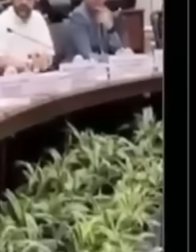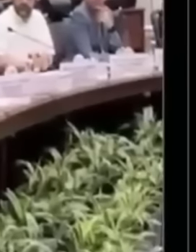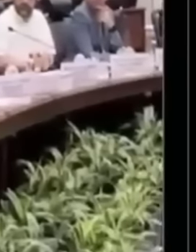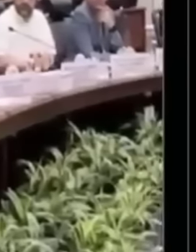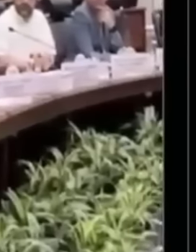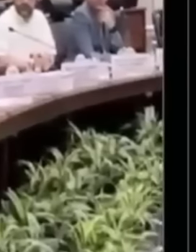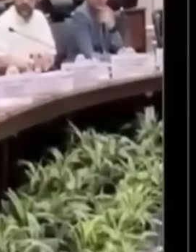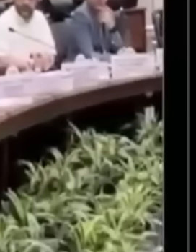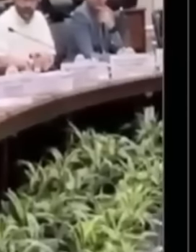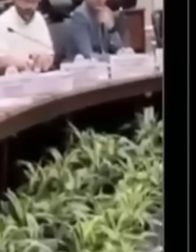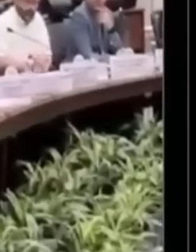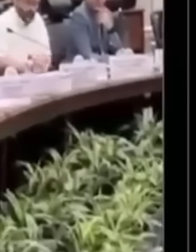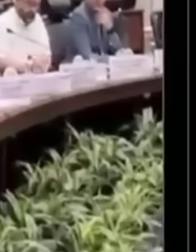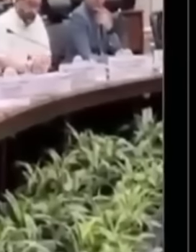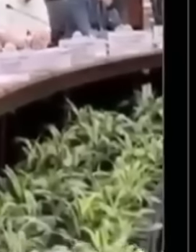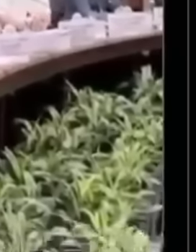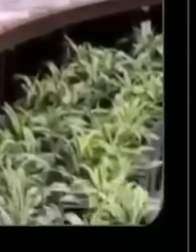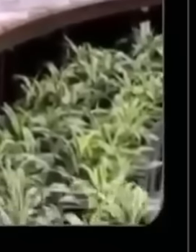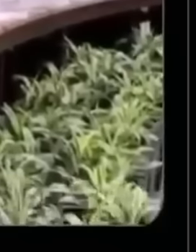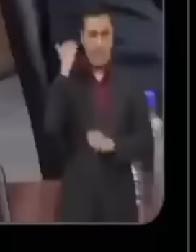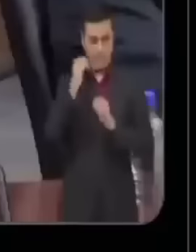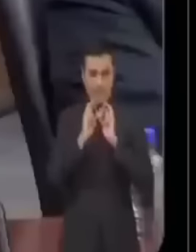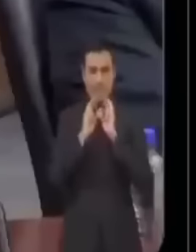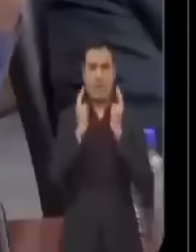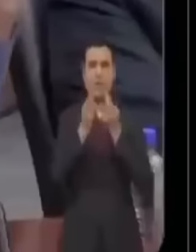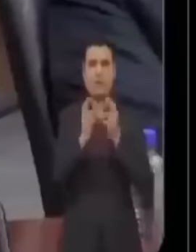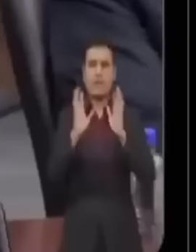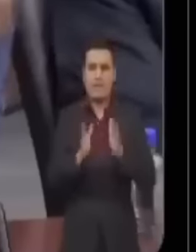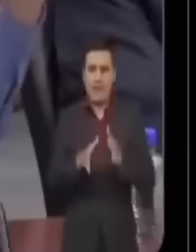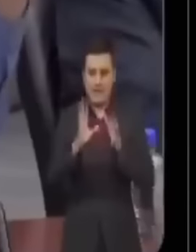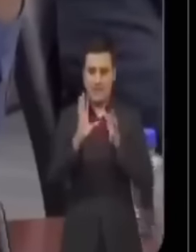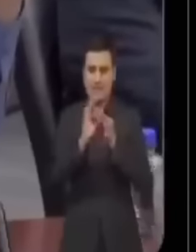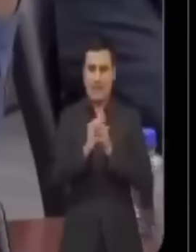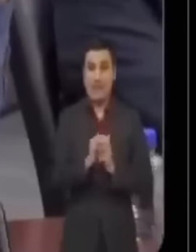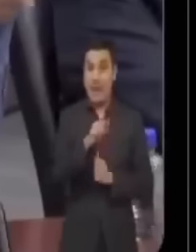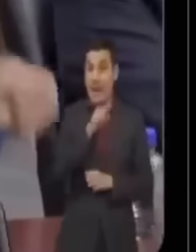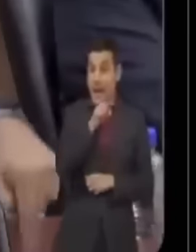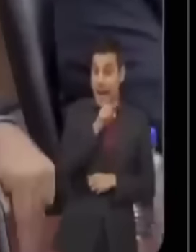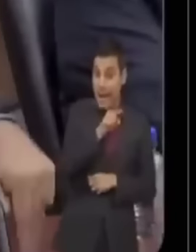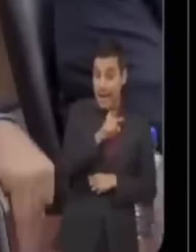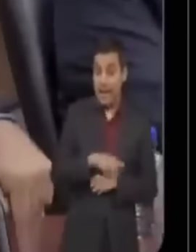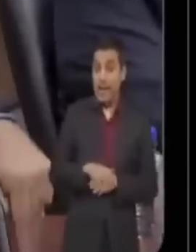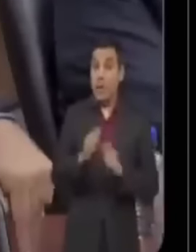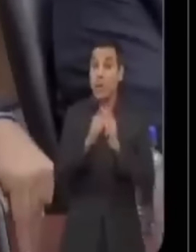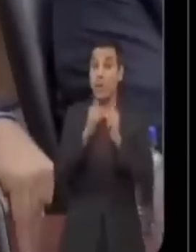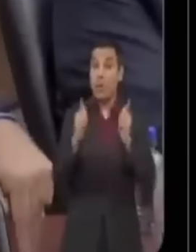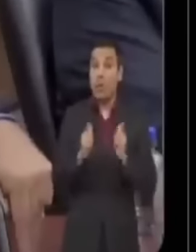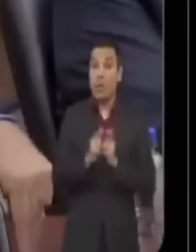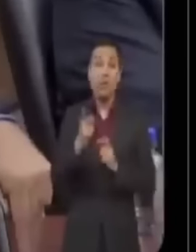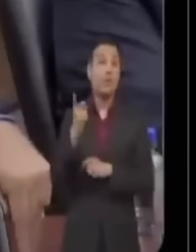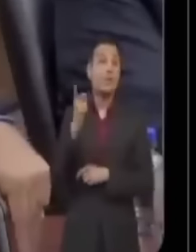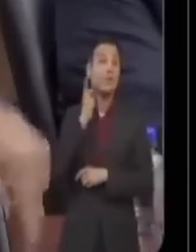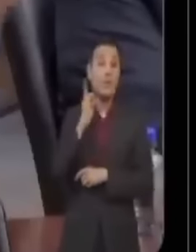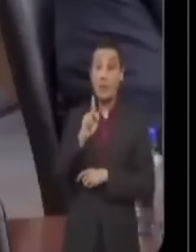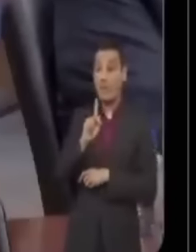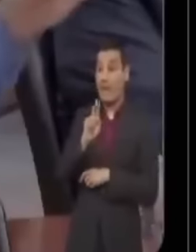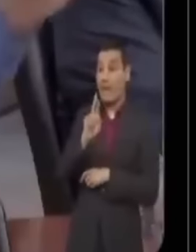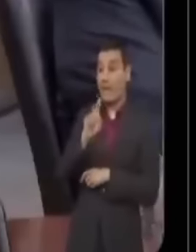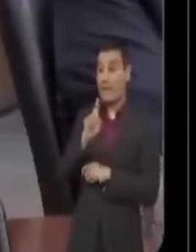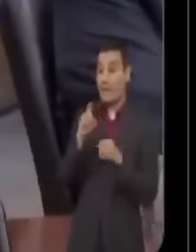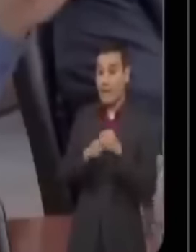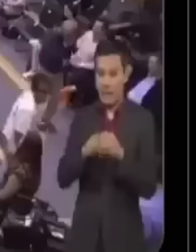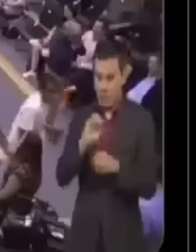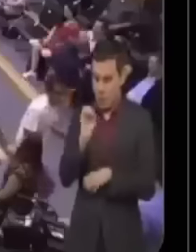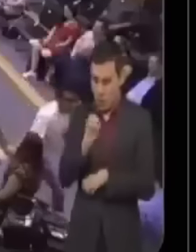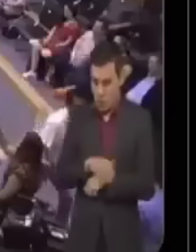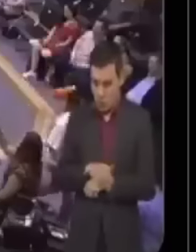cuando usurpó un lugar, y aquí tengo la prueba. Él no formaba parte del grupo parlamentario del PRD. Como se lo